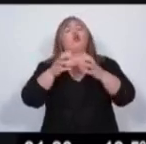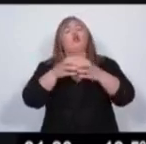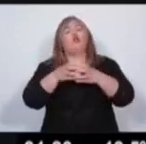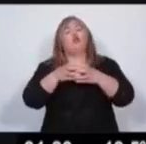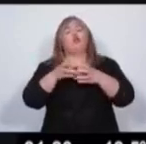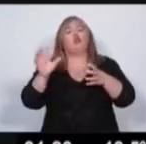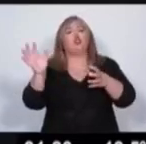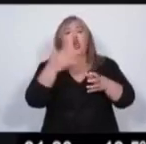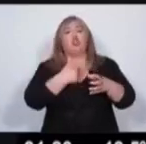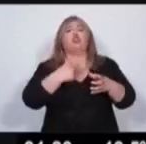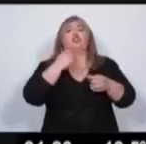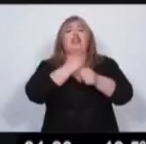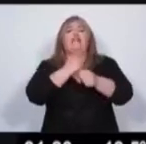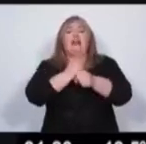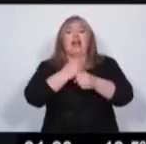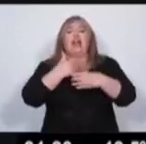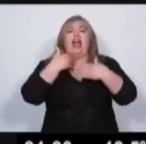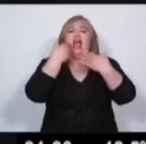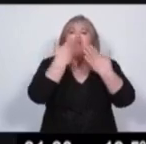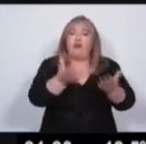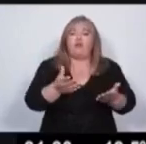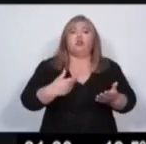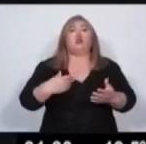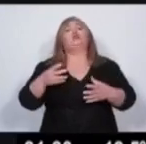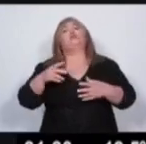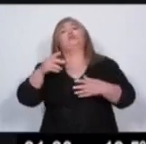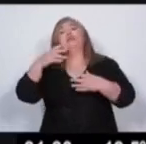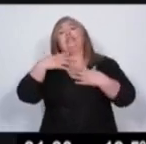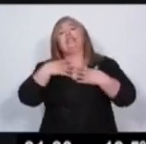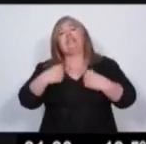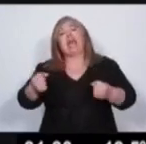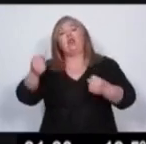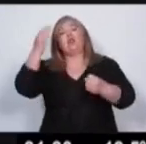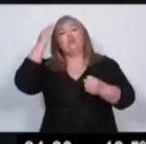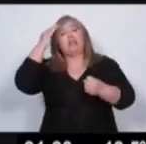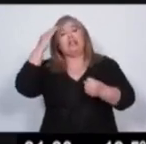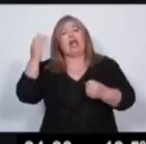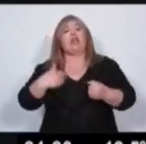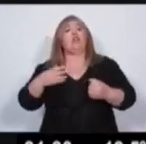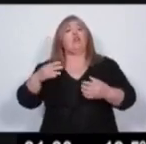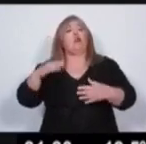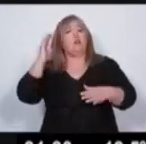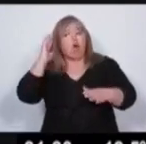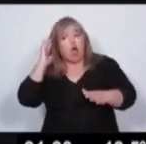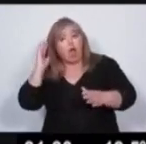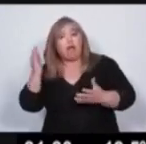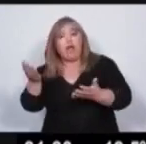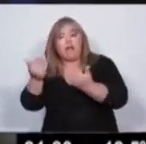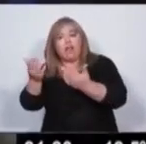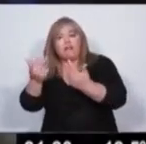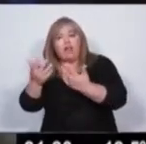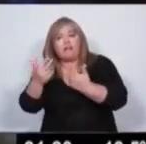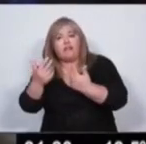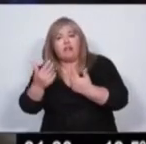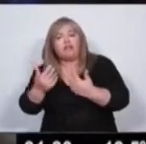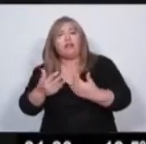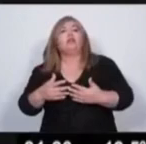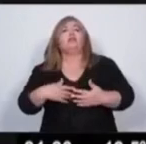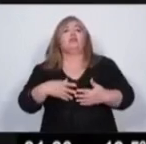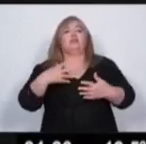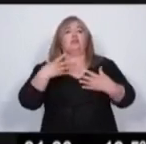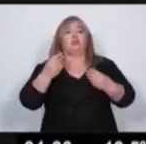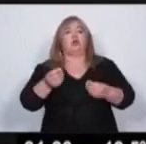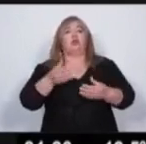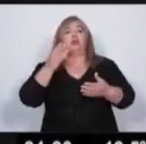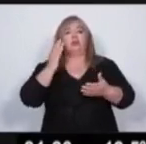no nos vamos a dejar solos los vamos a escuchar los vamos a ayudar nunca más Muchas gracias candidato les